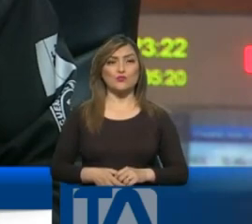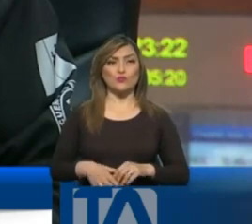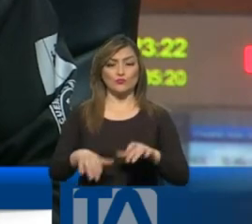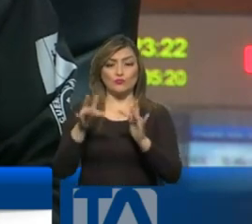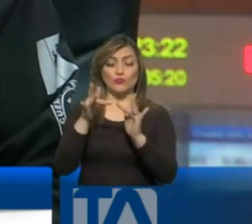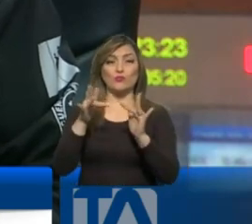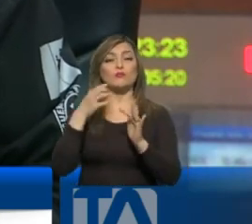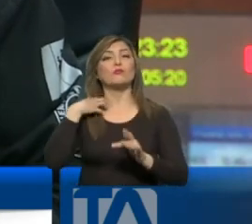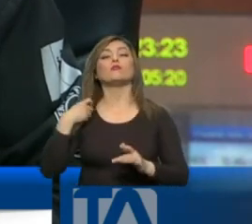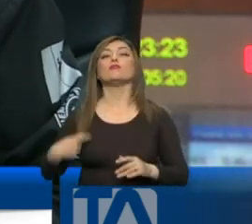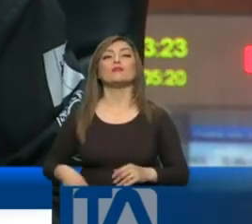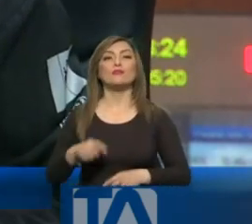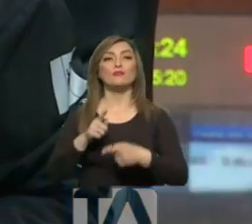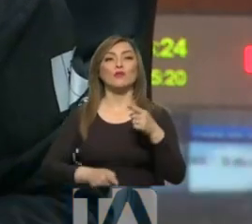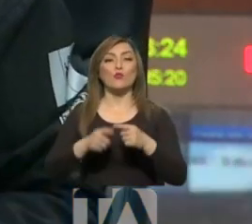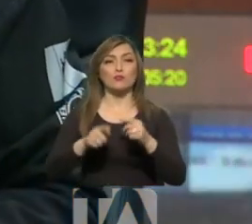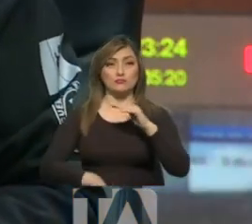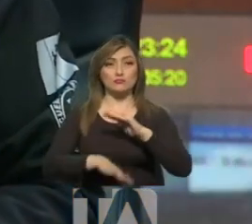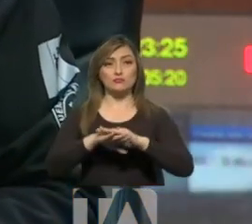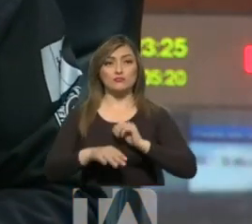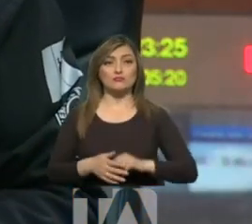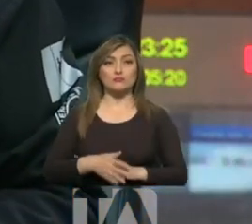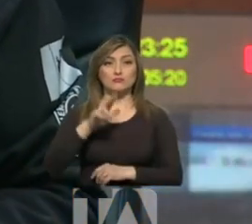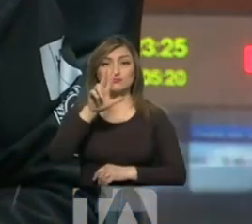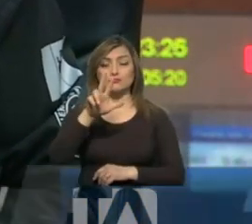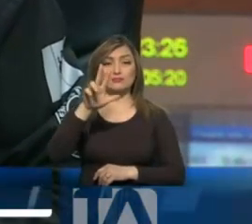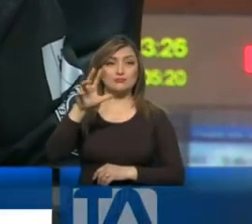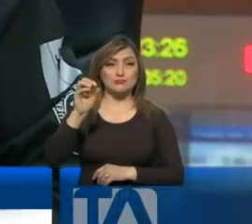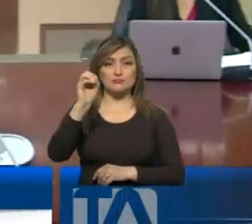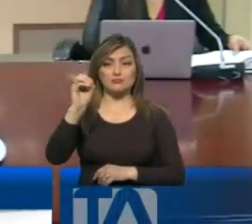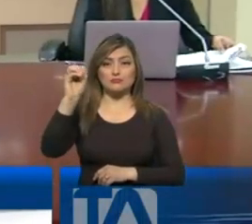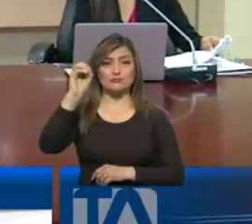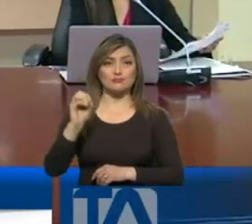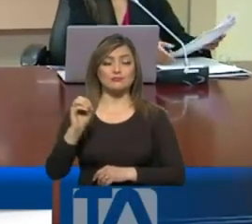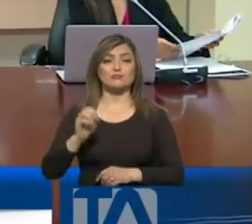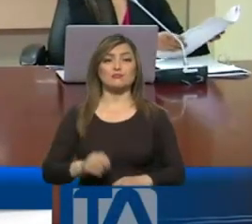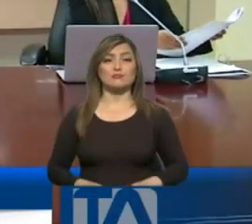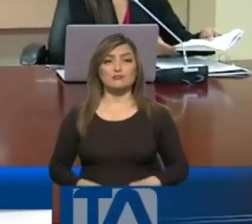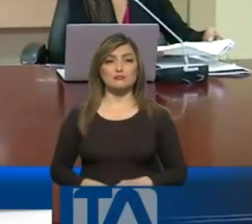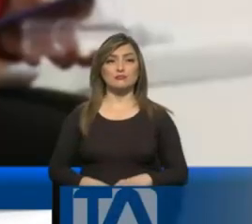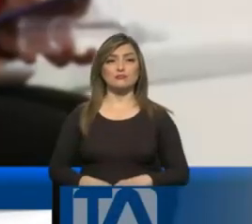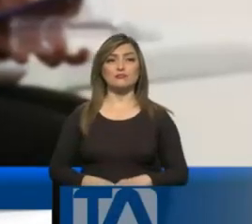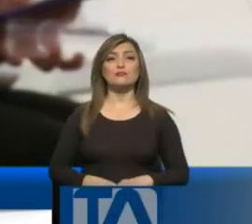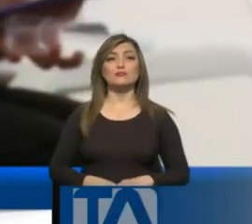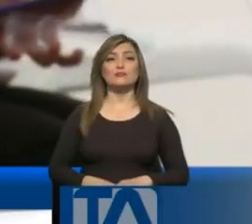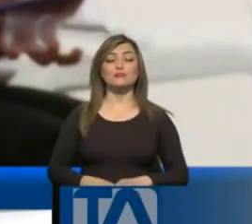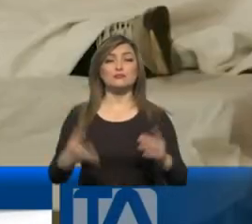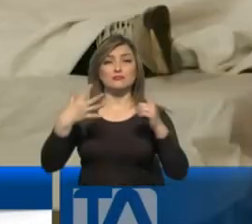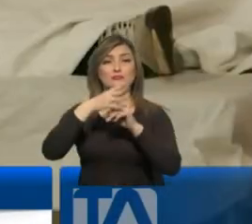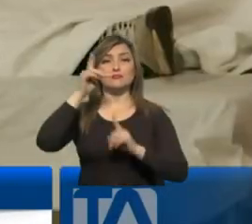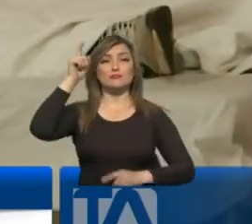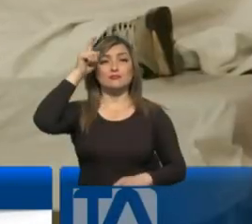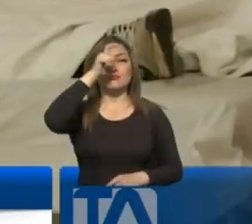los mismos estarán con un aforo del 30%. Sin embargo, insistieron que por la situación compleja